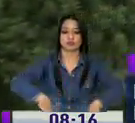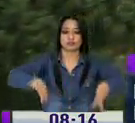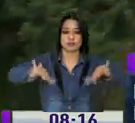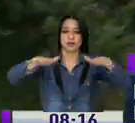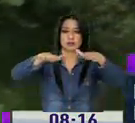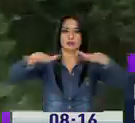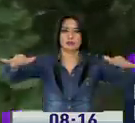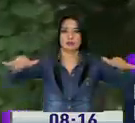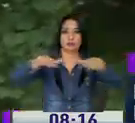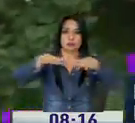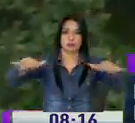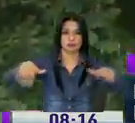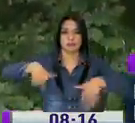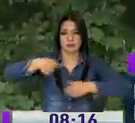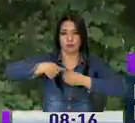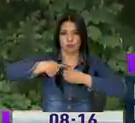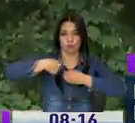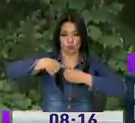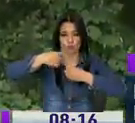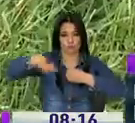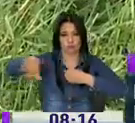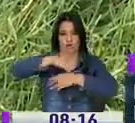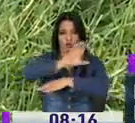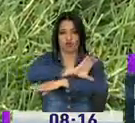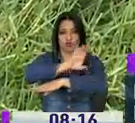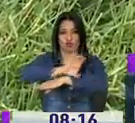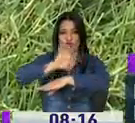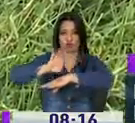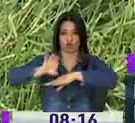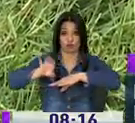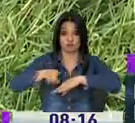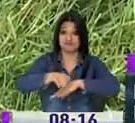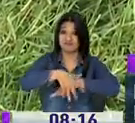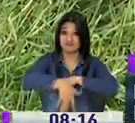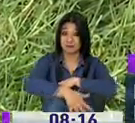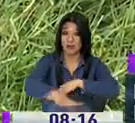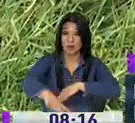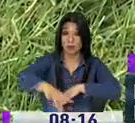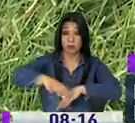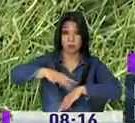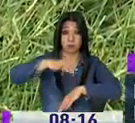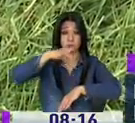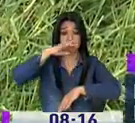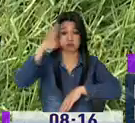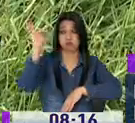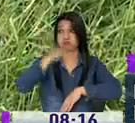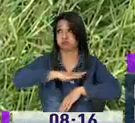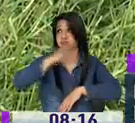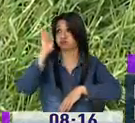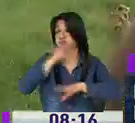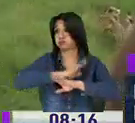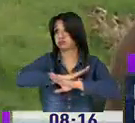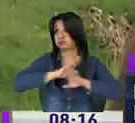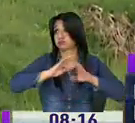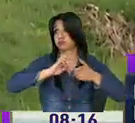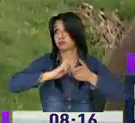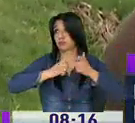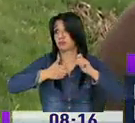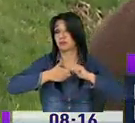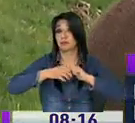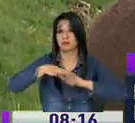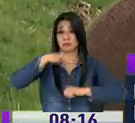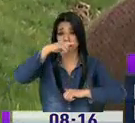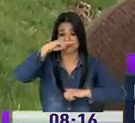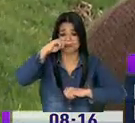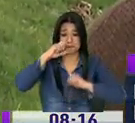de quito los moradores denuncian que los olores que de allí emanan hacen de su vida un verdadero calvario el olor es terrible